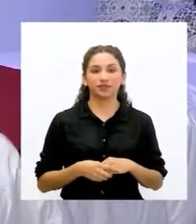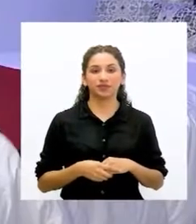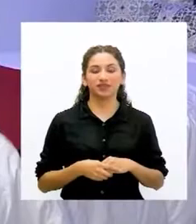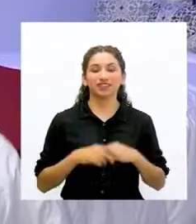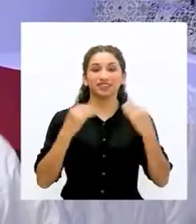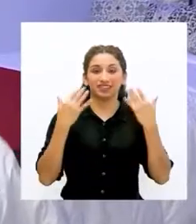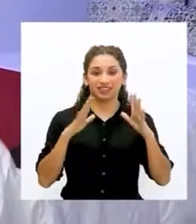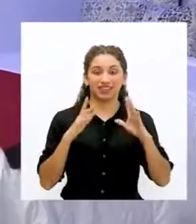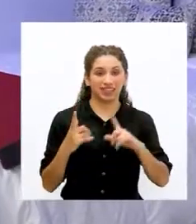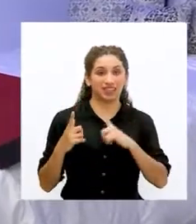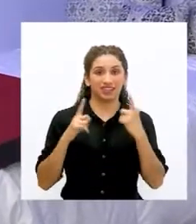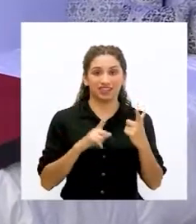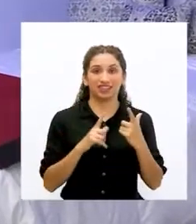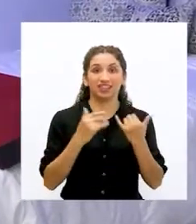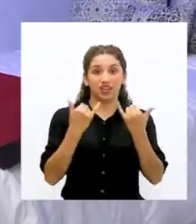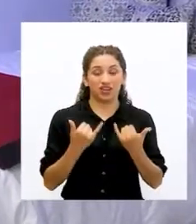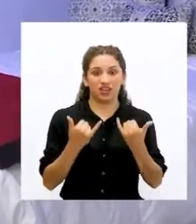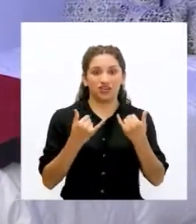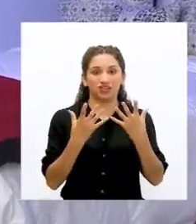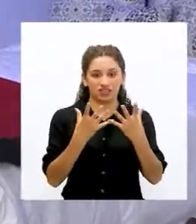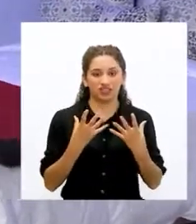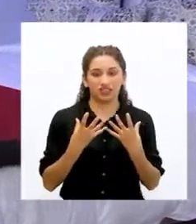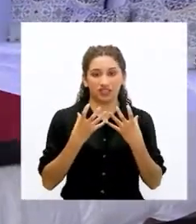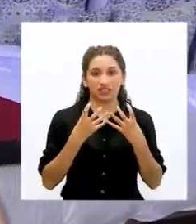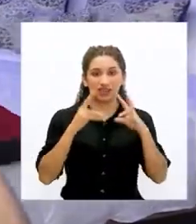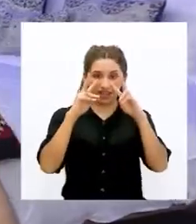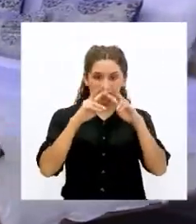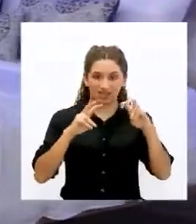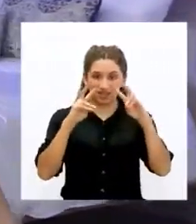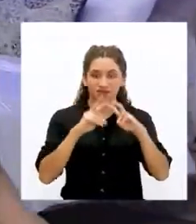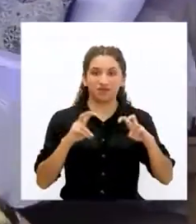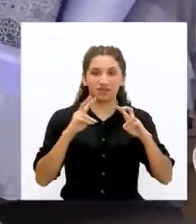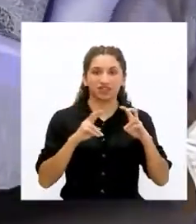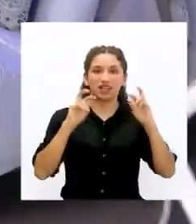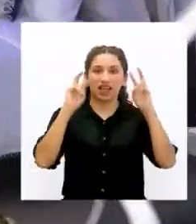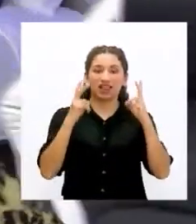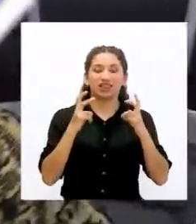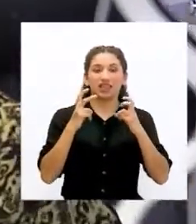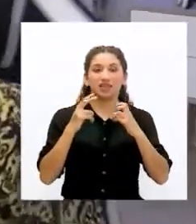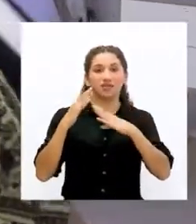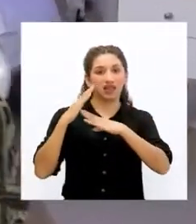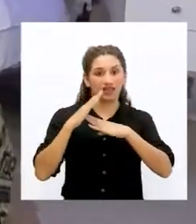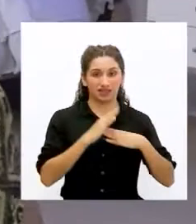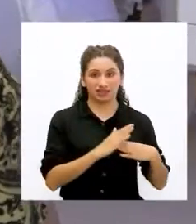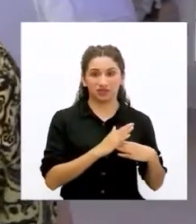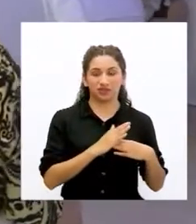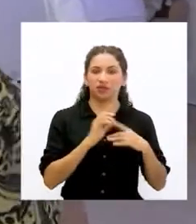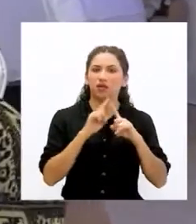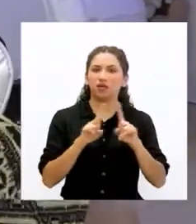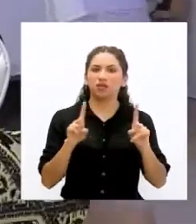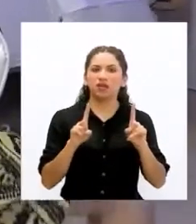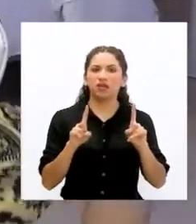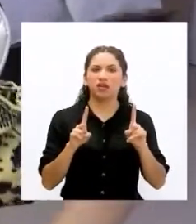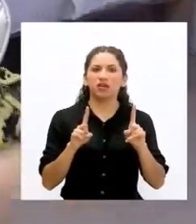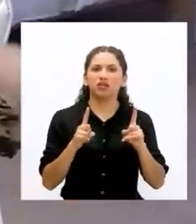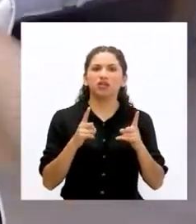Ya estamos. Hoy quisiera investigar acerca del tema de la discriminación, pero